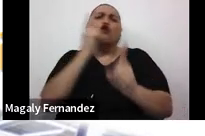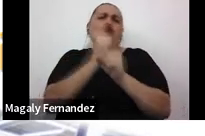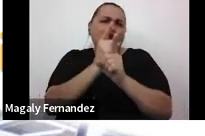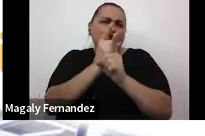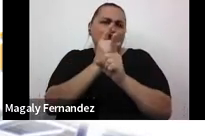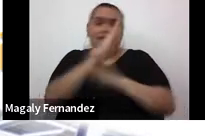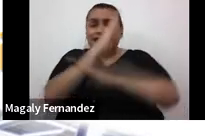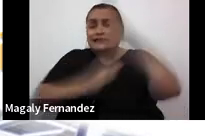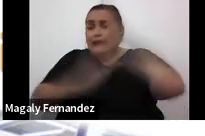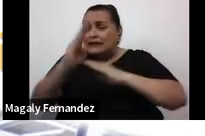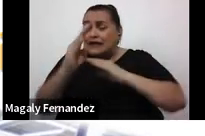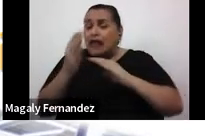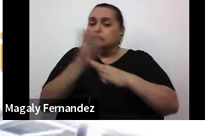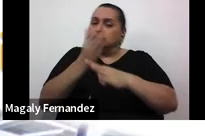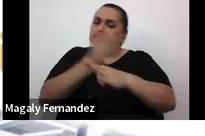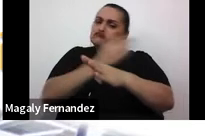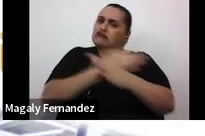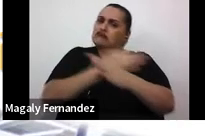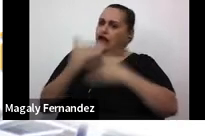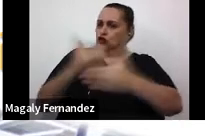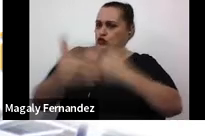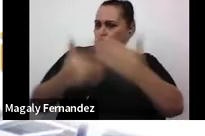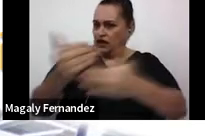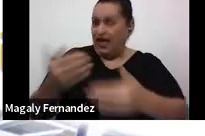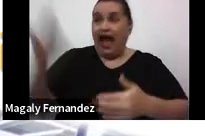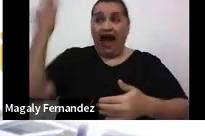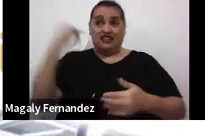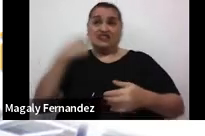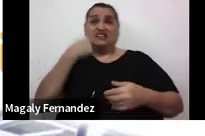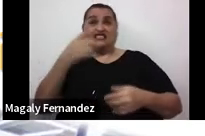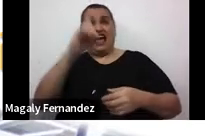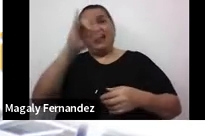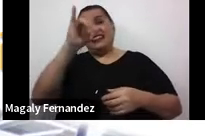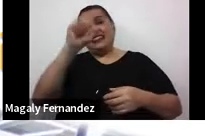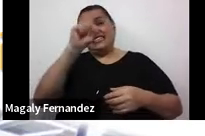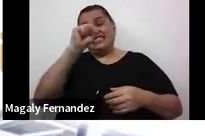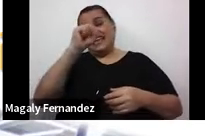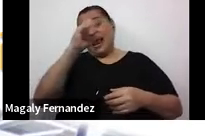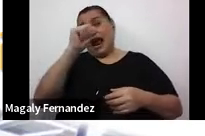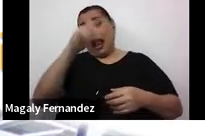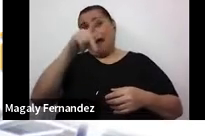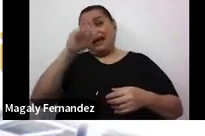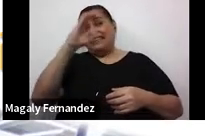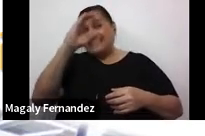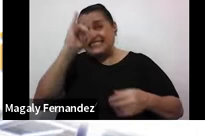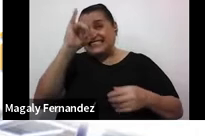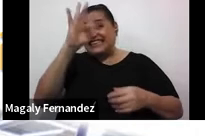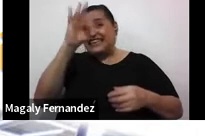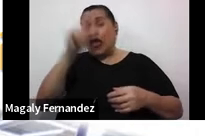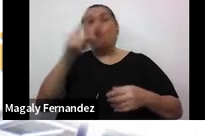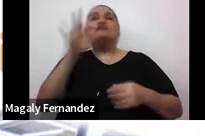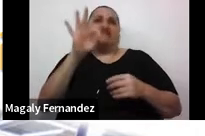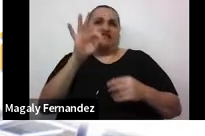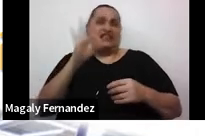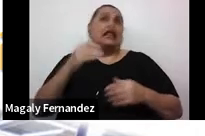no antes se decía discapacitado y estaba bien antes de eso en el 81 se decía el año Internacional del minusválido y